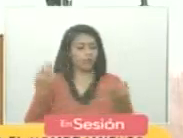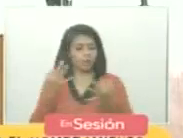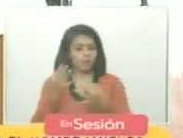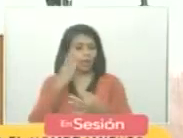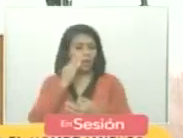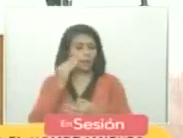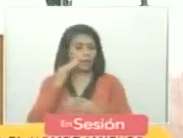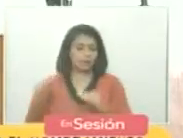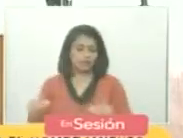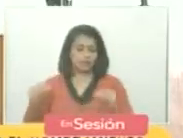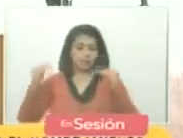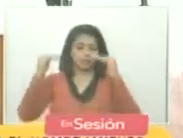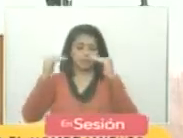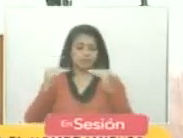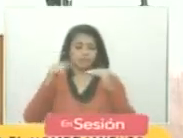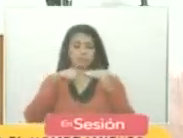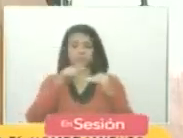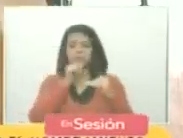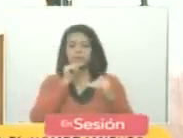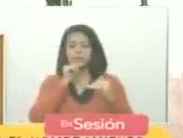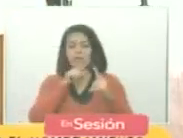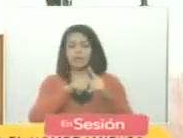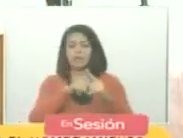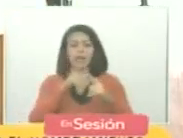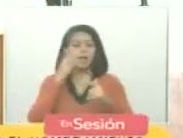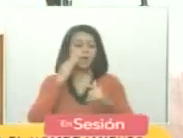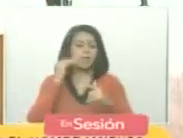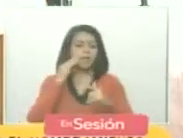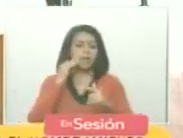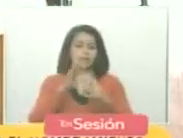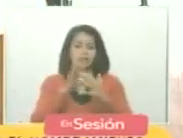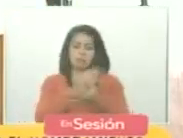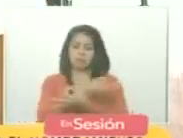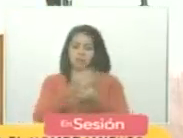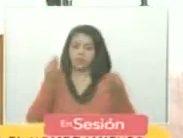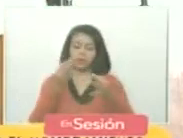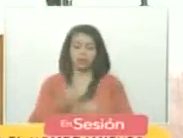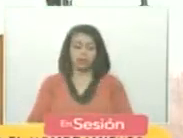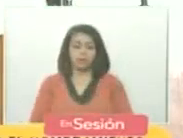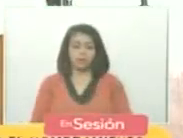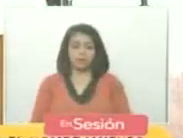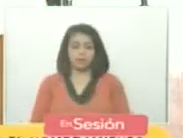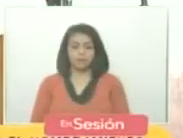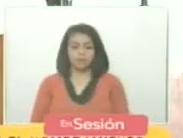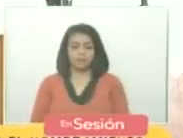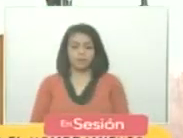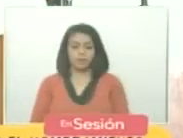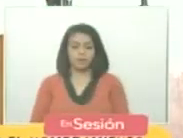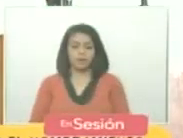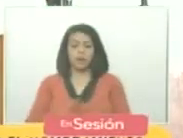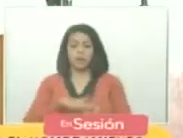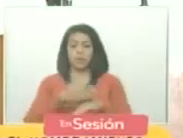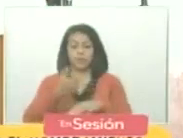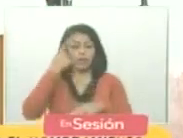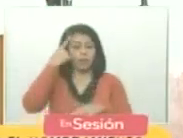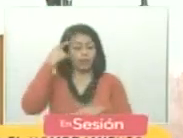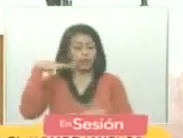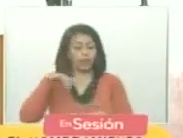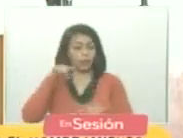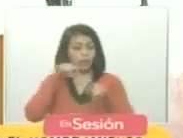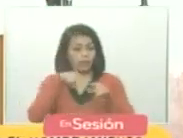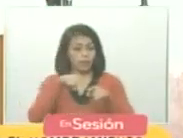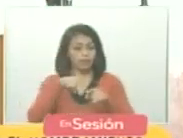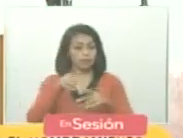va a estar a la altura de la circunstancia por su extraordinaria experiencia. Porque creo que quien está